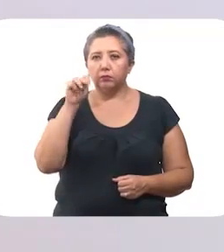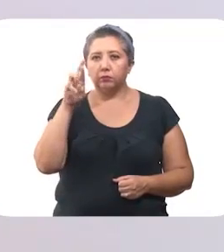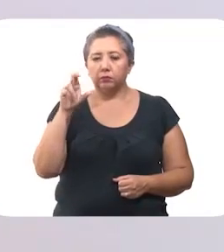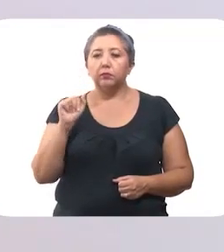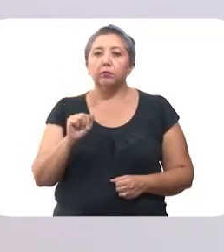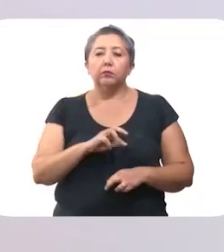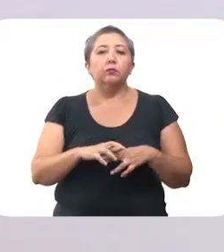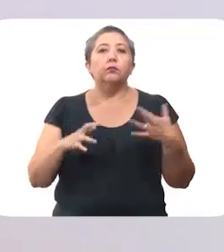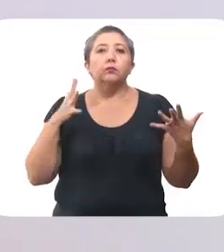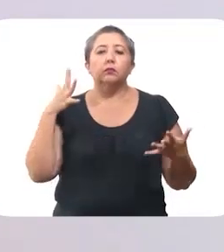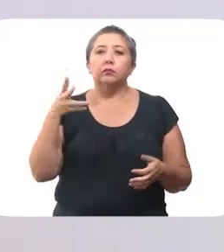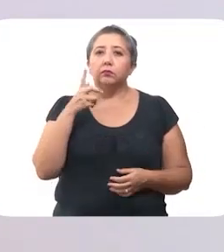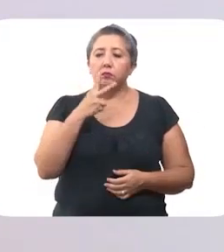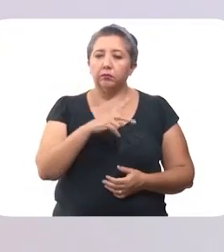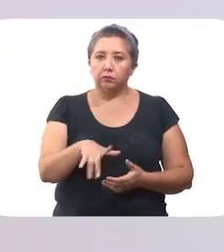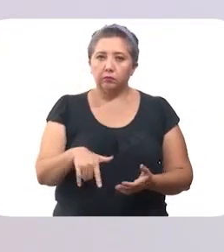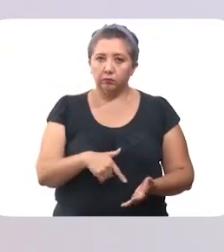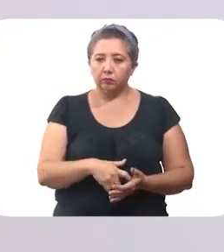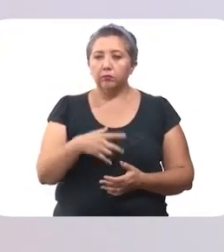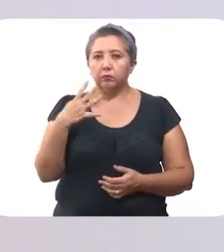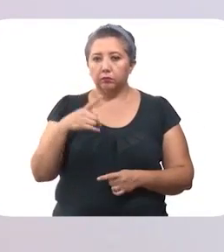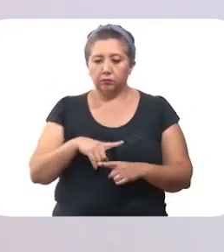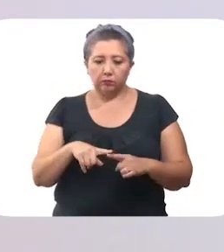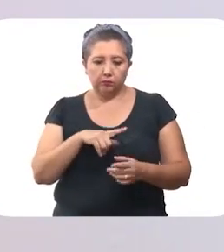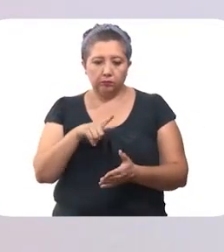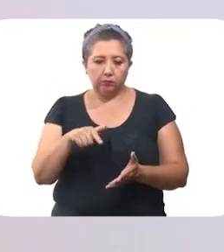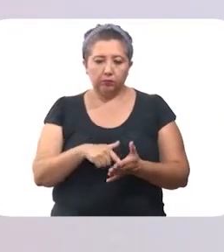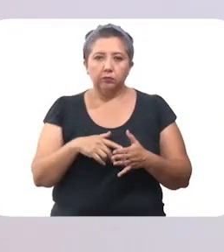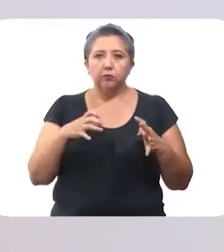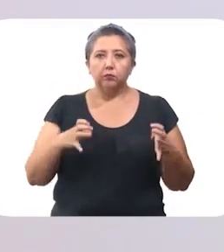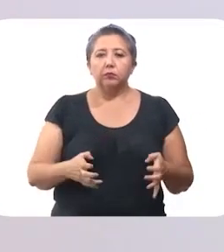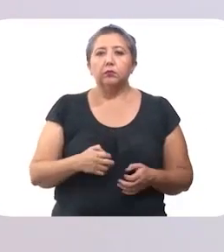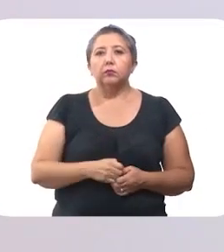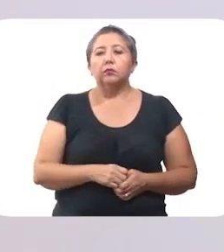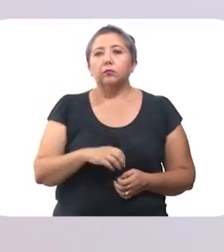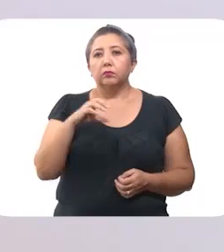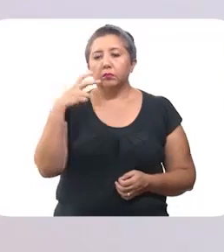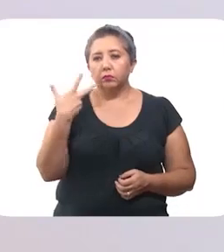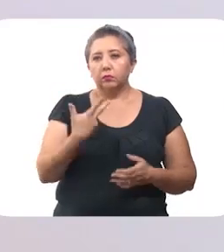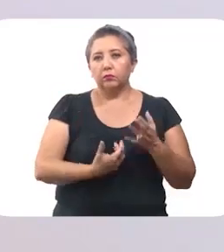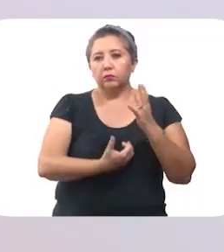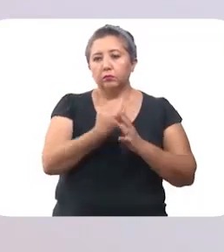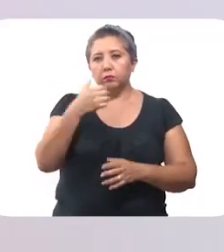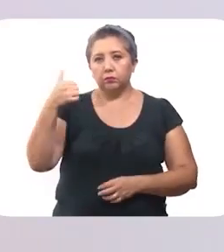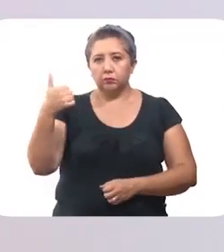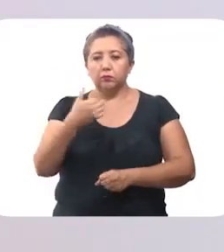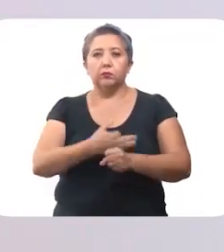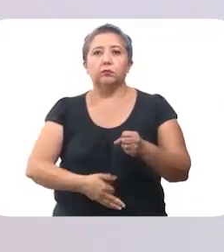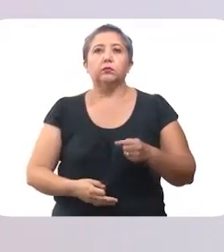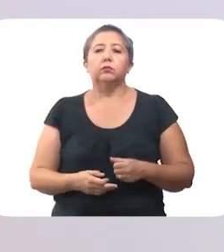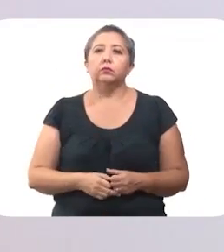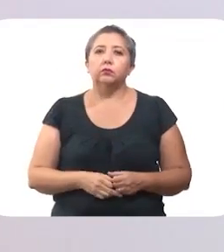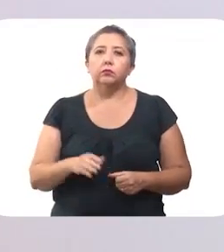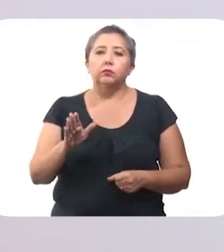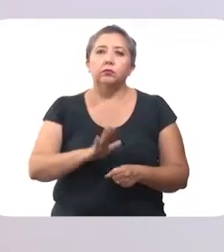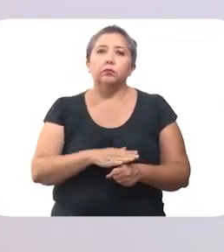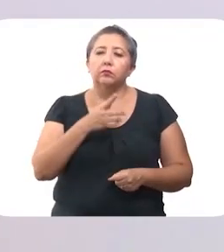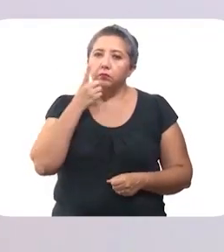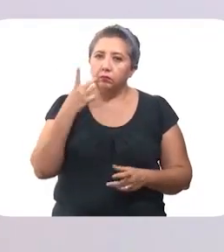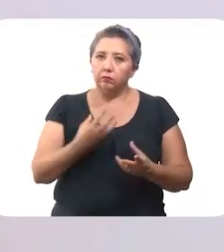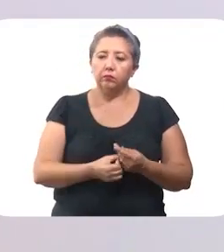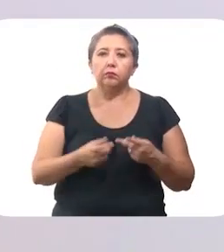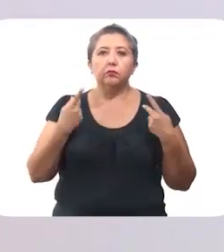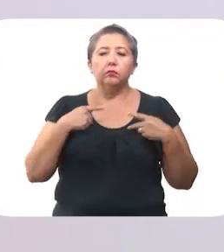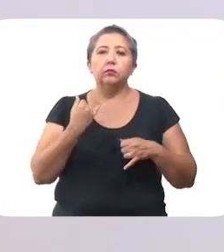AstraZeneca, se realiza en los 2 macrocentros y 4 módulos distribuidos en la ciudad de 8 de la mañana a 6 de la tarde, por lo que invitamos a